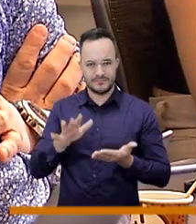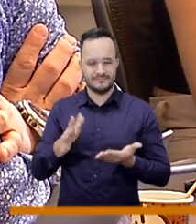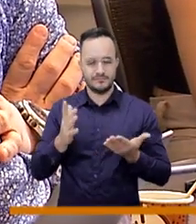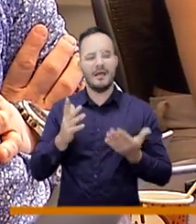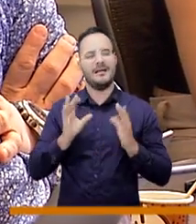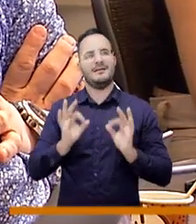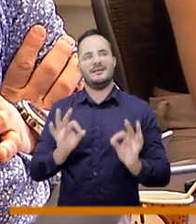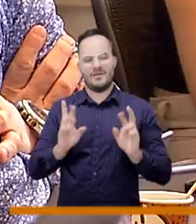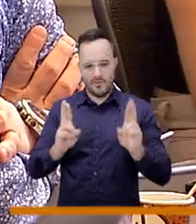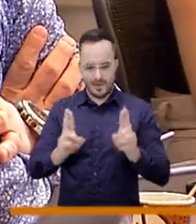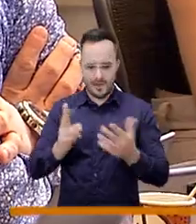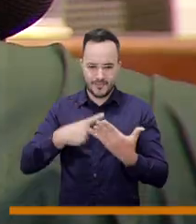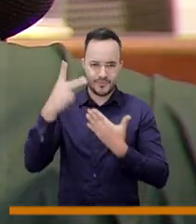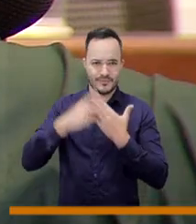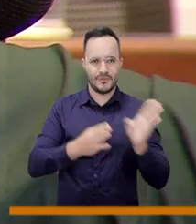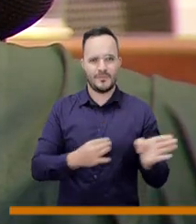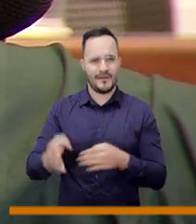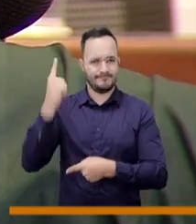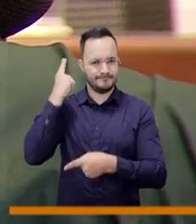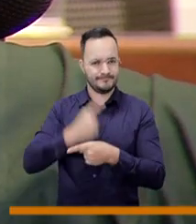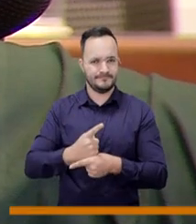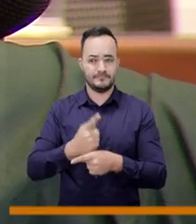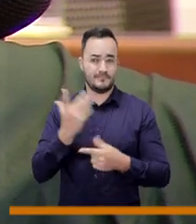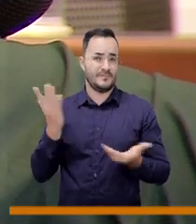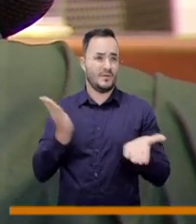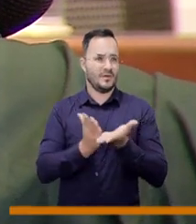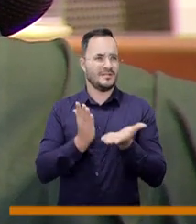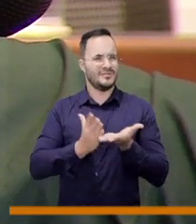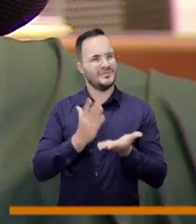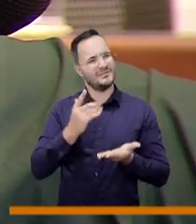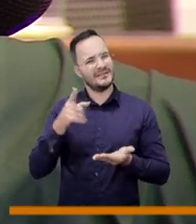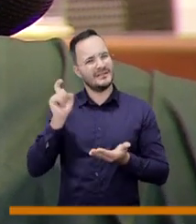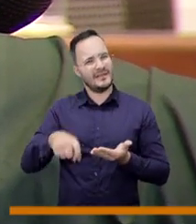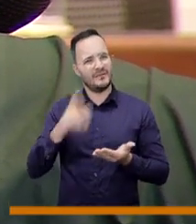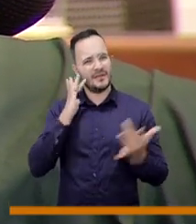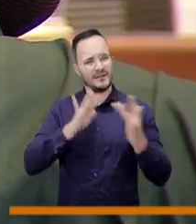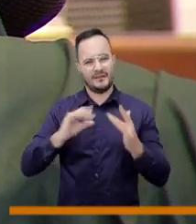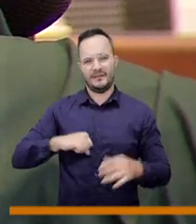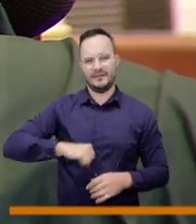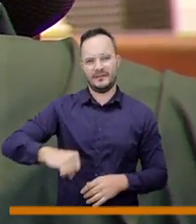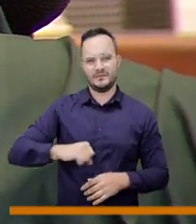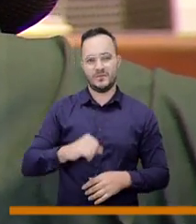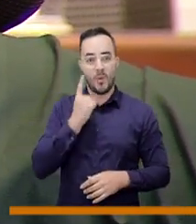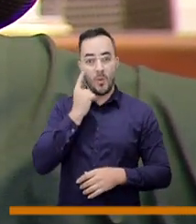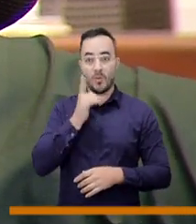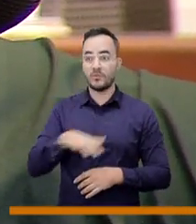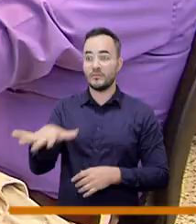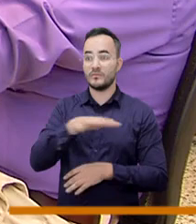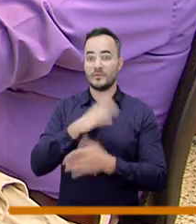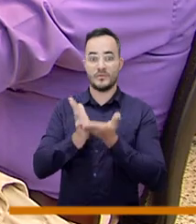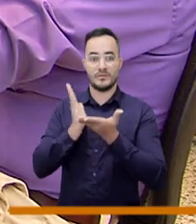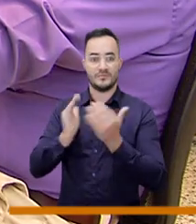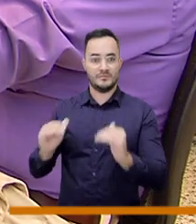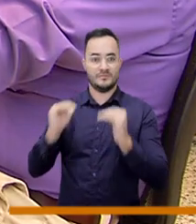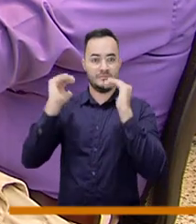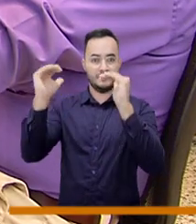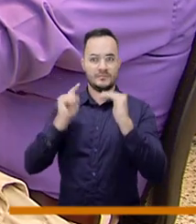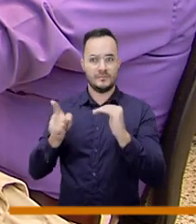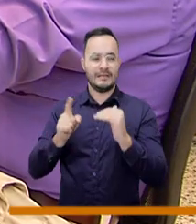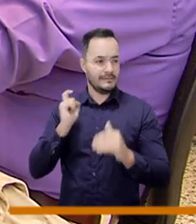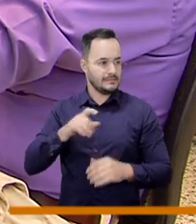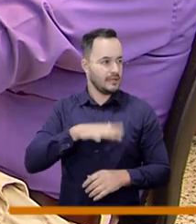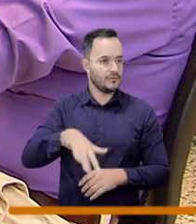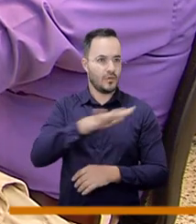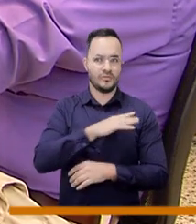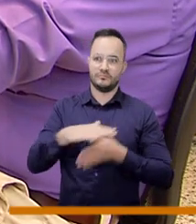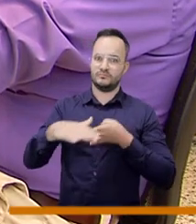Matrícula Cero sea una realidad en Medellín. La educación tiene que seguir siendo un derecho. Tenemos que trabajar para que el acceso a la